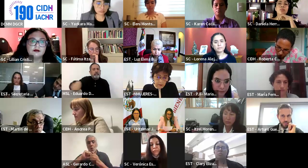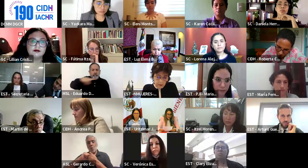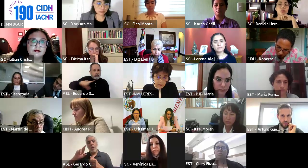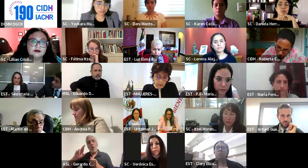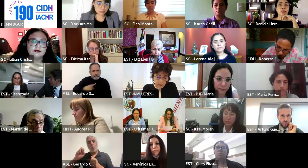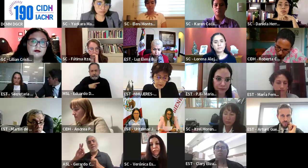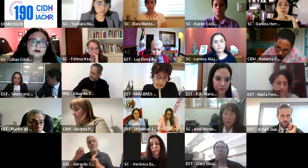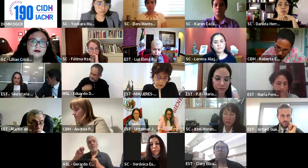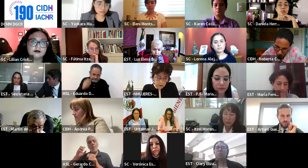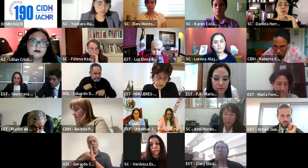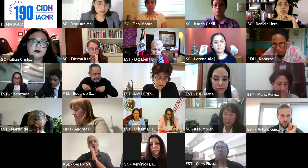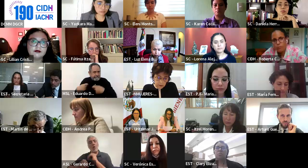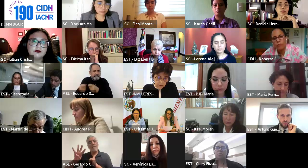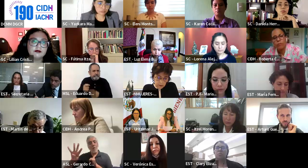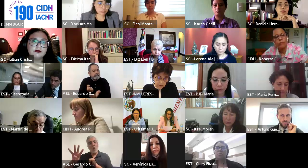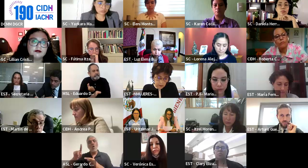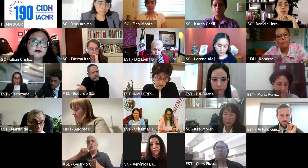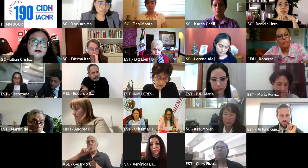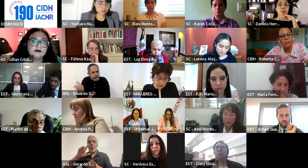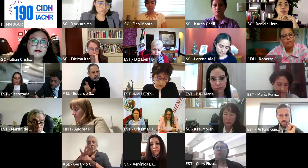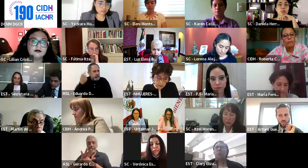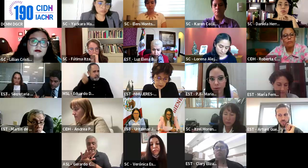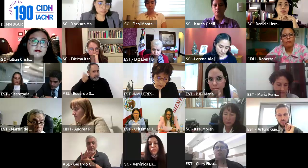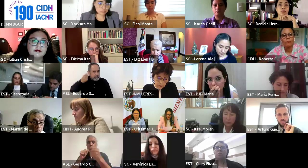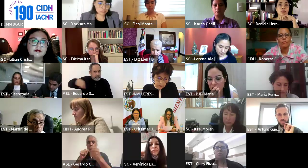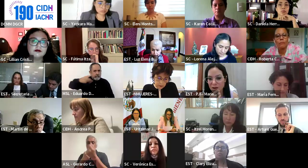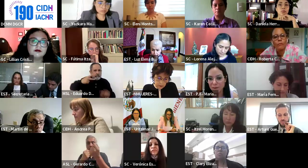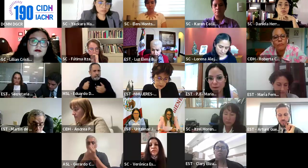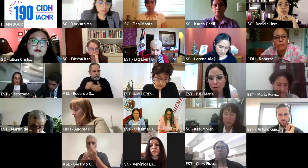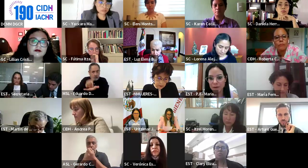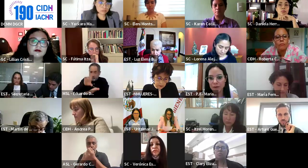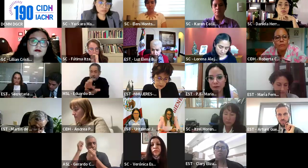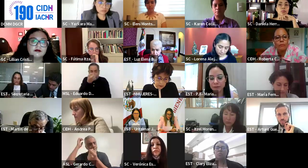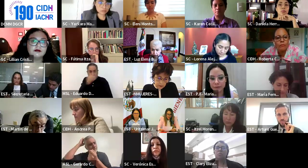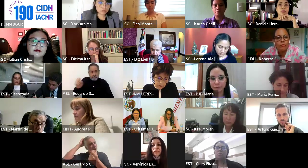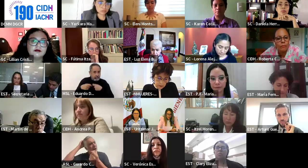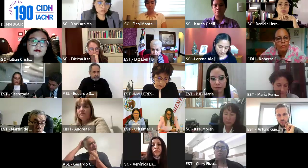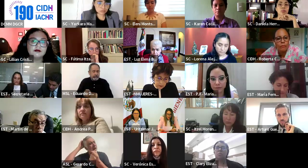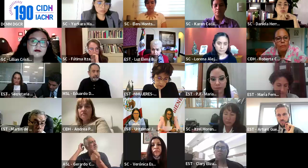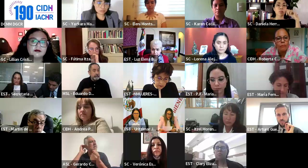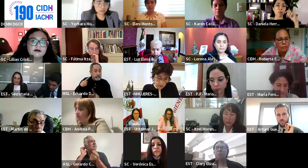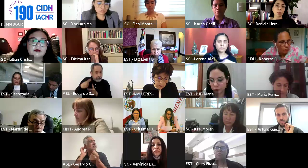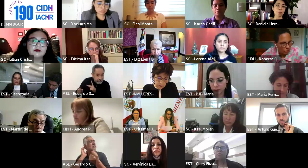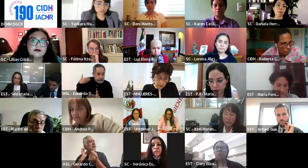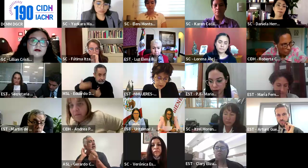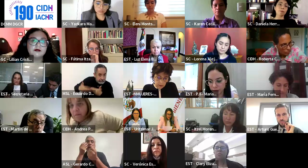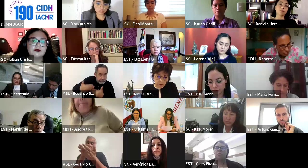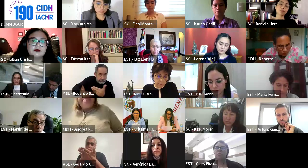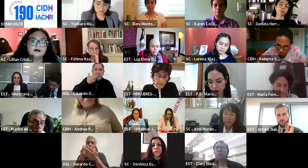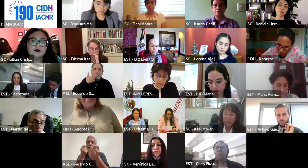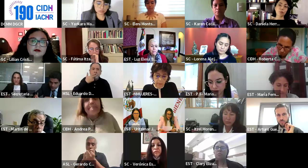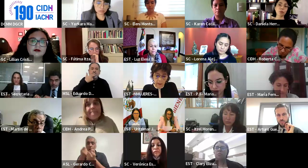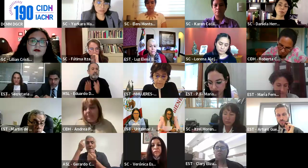de garantizar la entrega de apoyos económicos a personas con discapacidad. Desde su creación, la pensión ha evolucionado